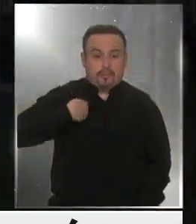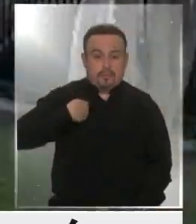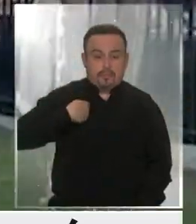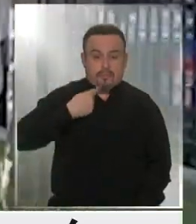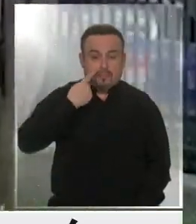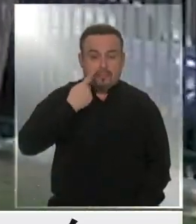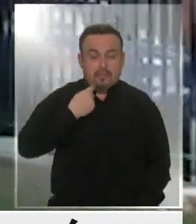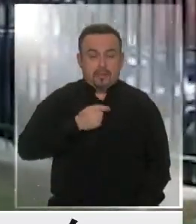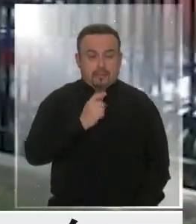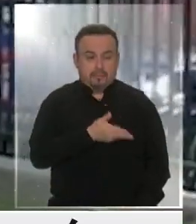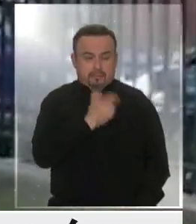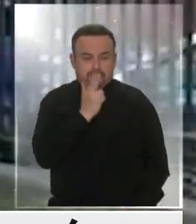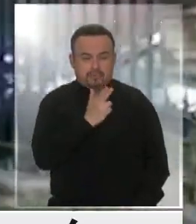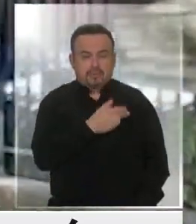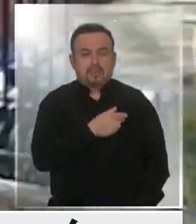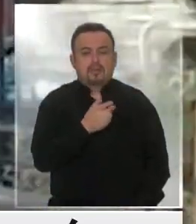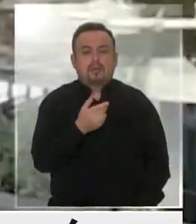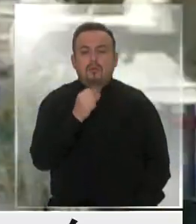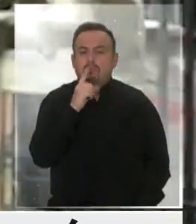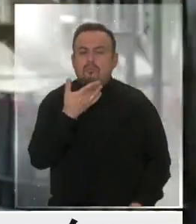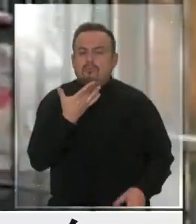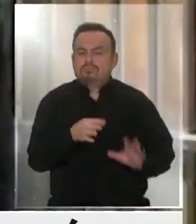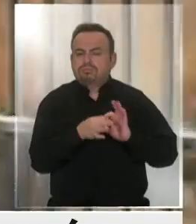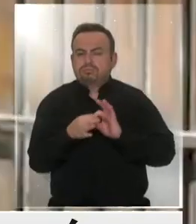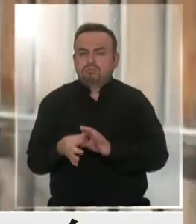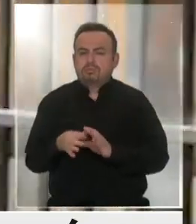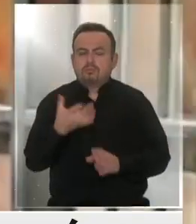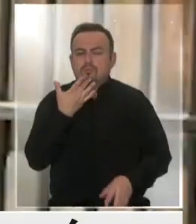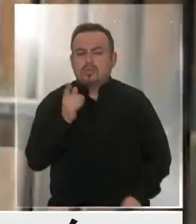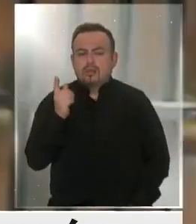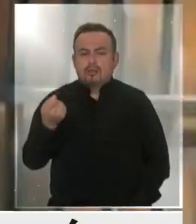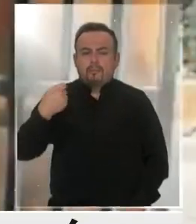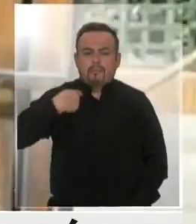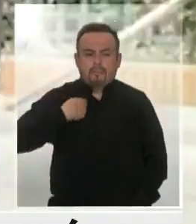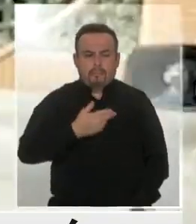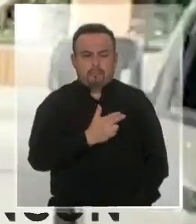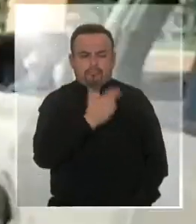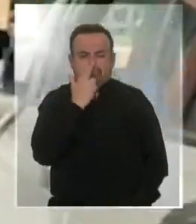este hombre por matar y qué motivos podría haber detrás del mortal encargo.